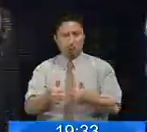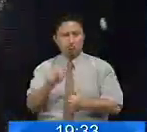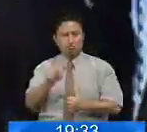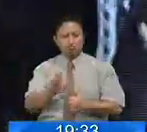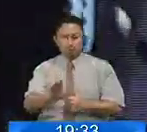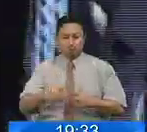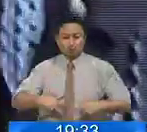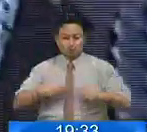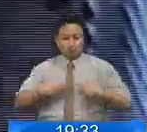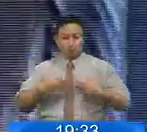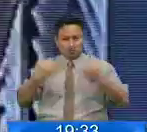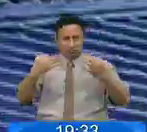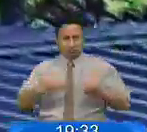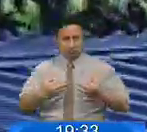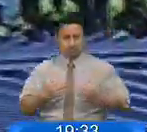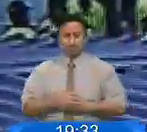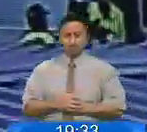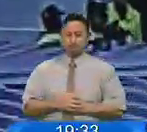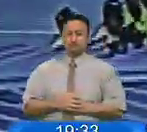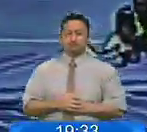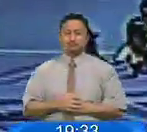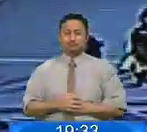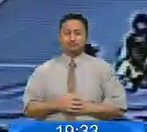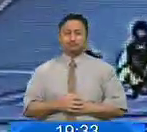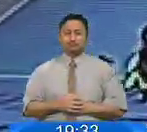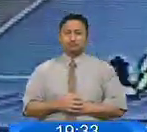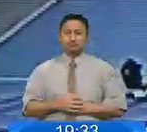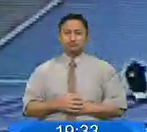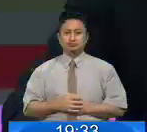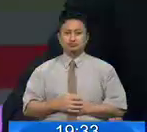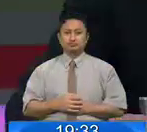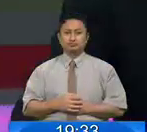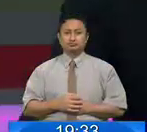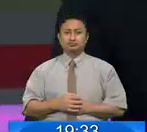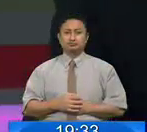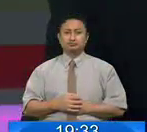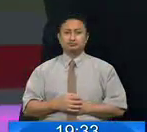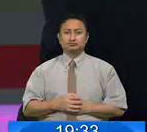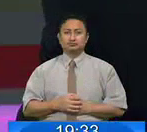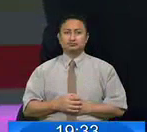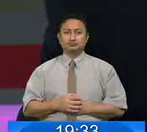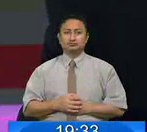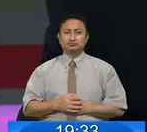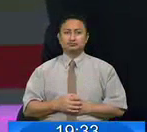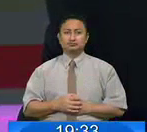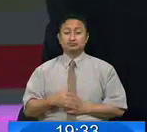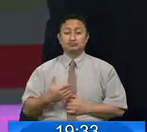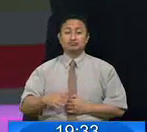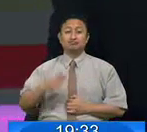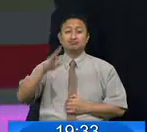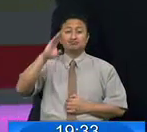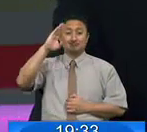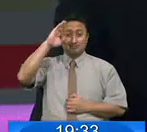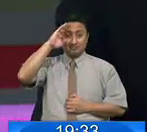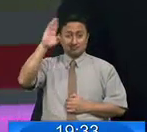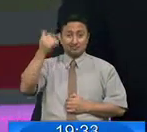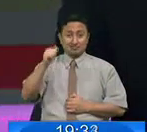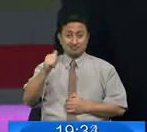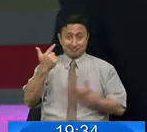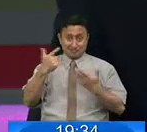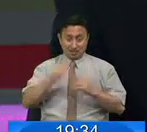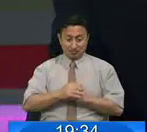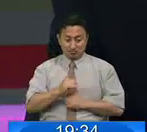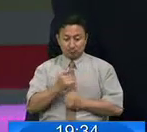vida de los privados de libertad informó javier rosero más de una decena de unidades de policía comunitaria serán